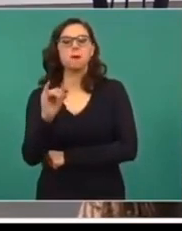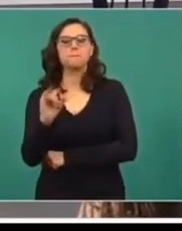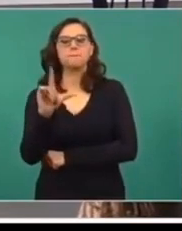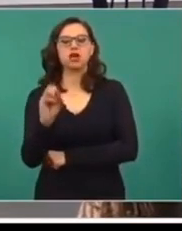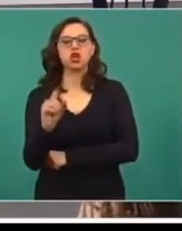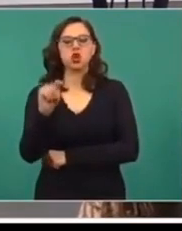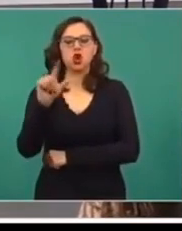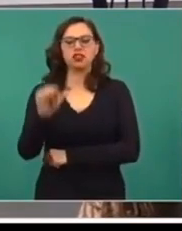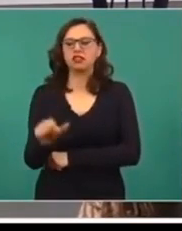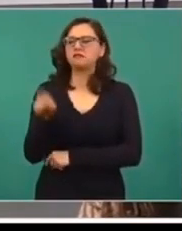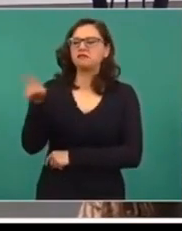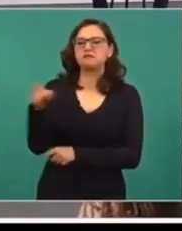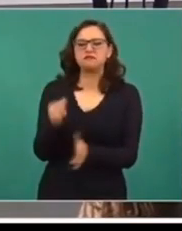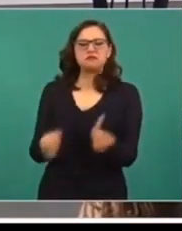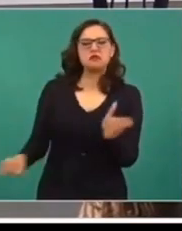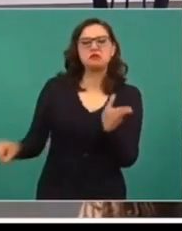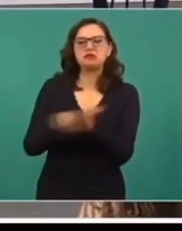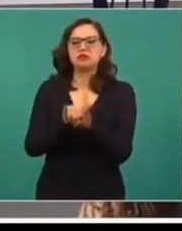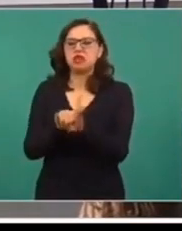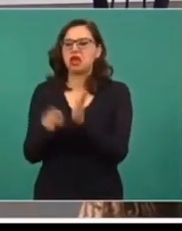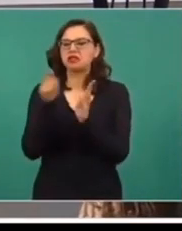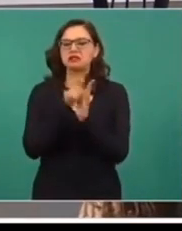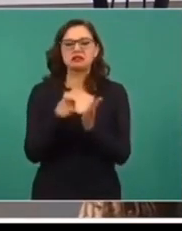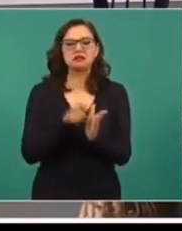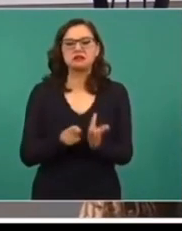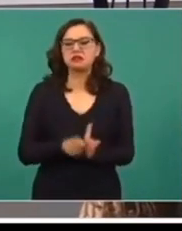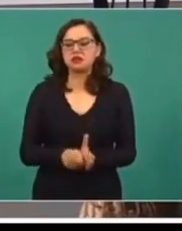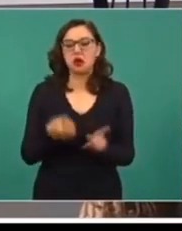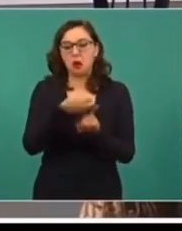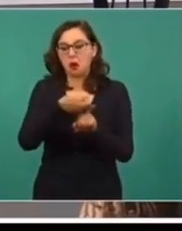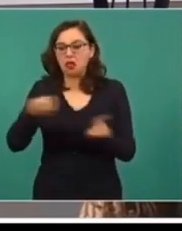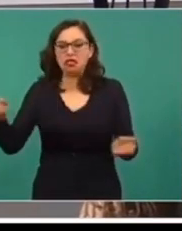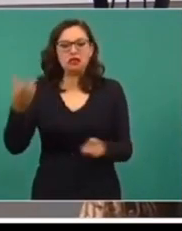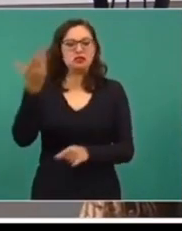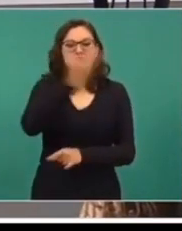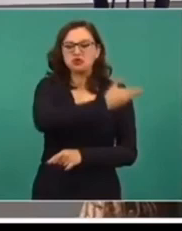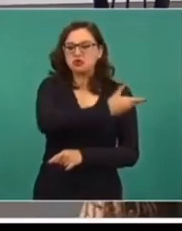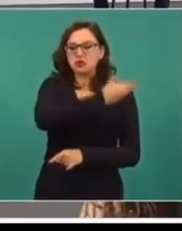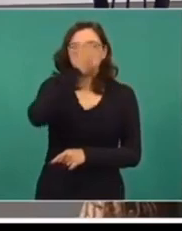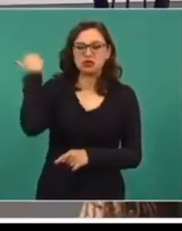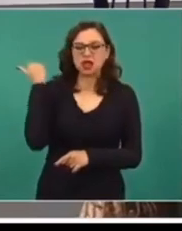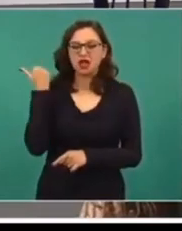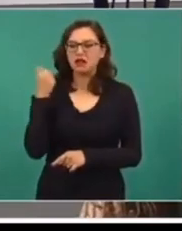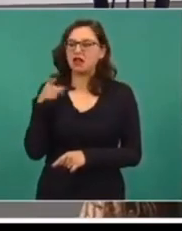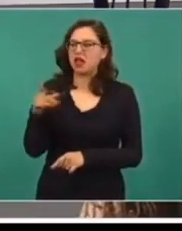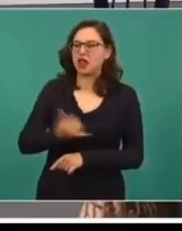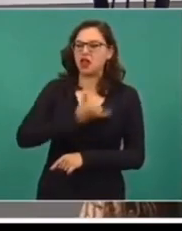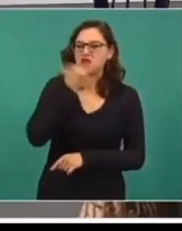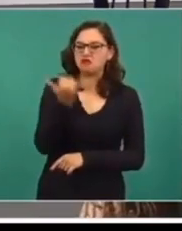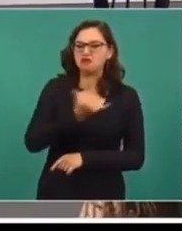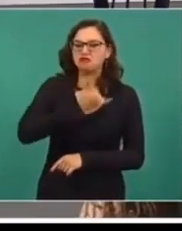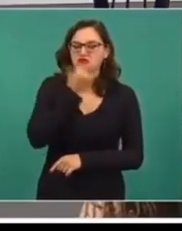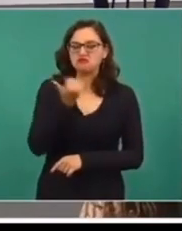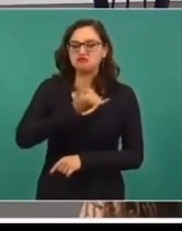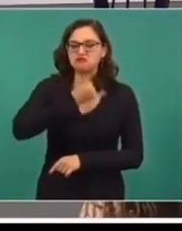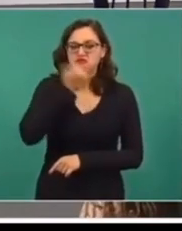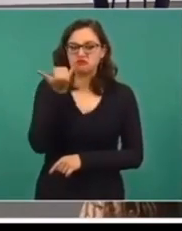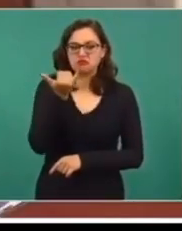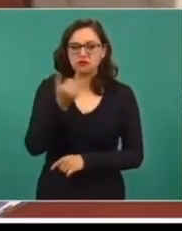Esa idiota que no sabe ni escribir una frase sin faltas de ortografía.